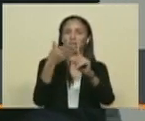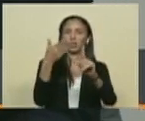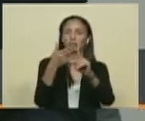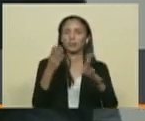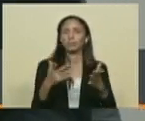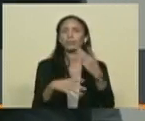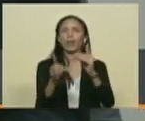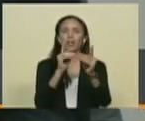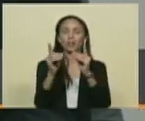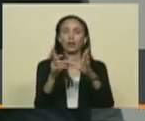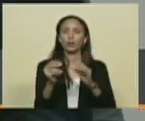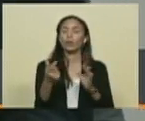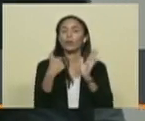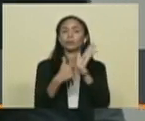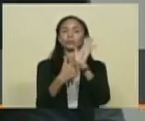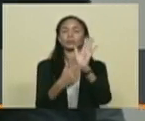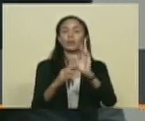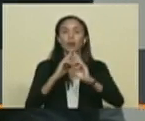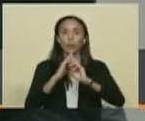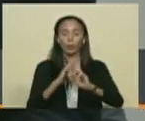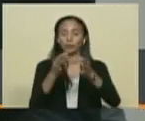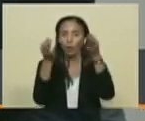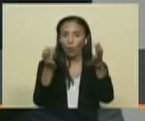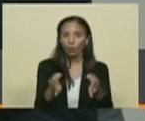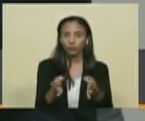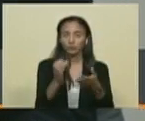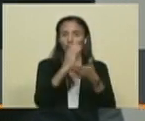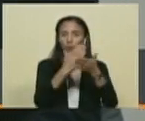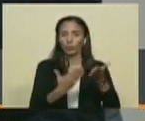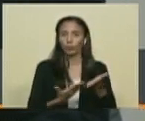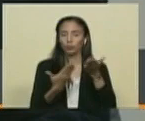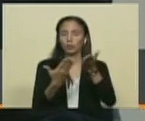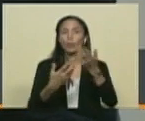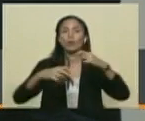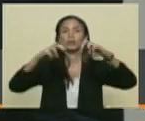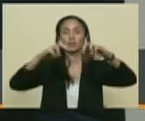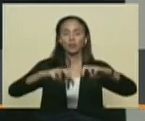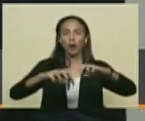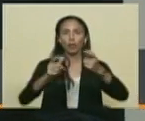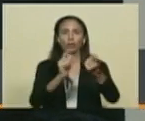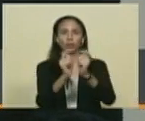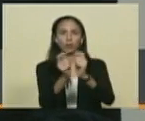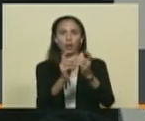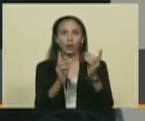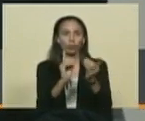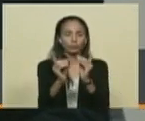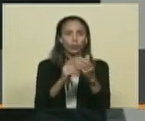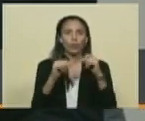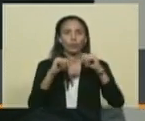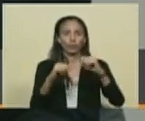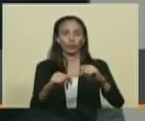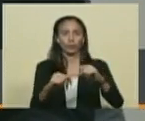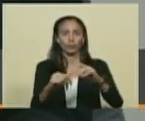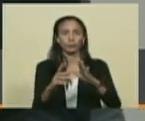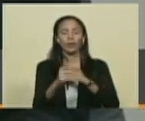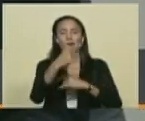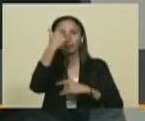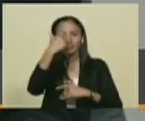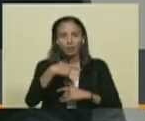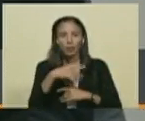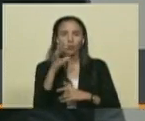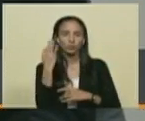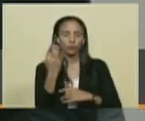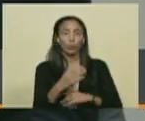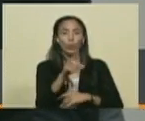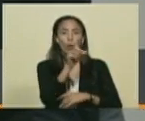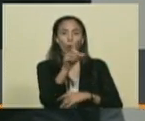esfuerzo de diálogo. Aquí le estamos dando la respuesta a ese comunicado. Estamos sentados, nos mantenemos en el diálogo y estamos seguros que en la reunión del